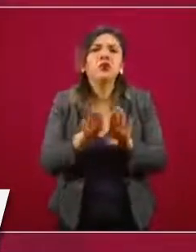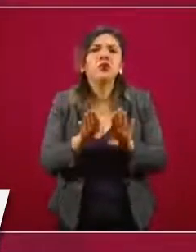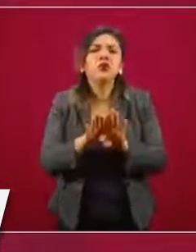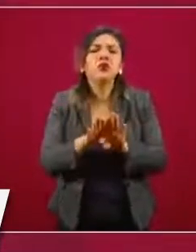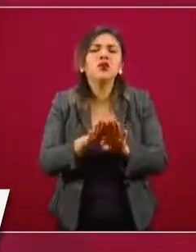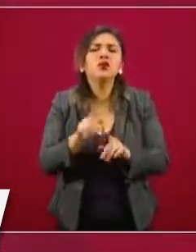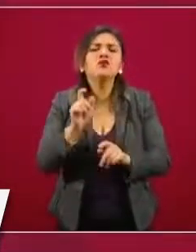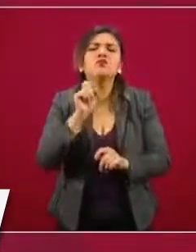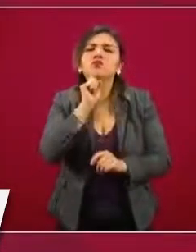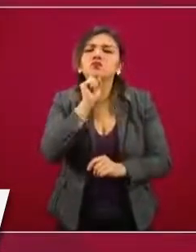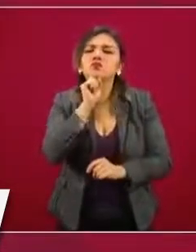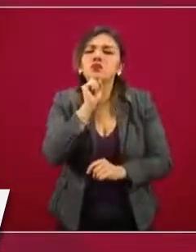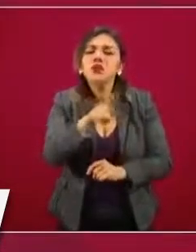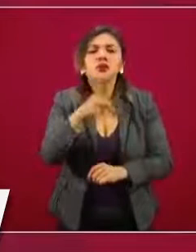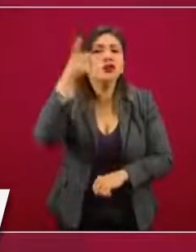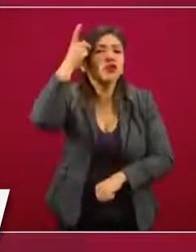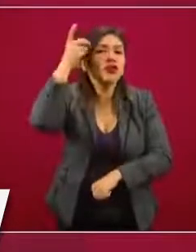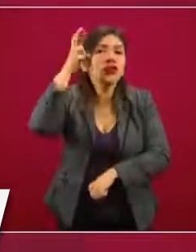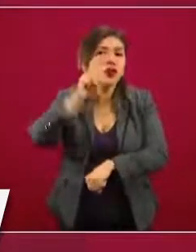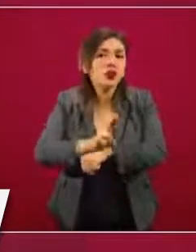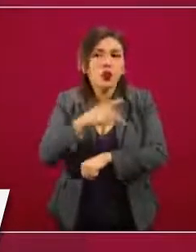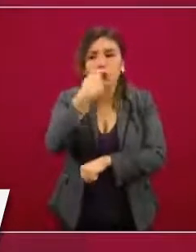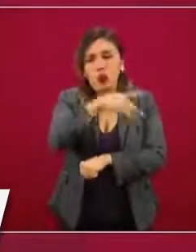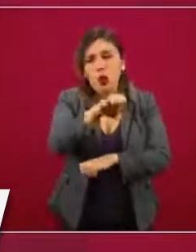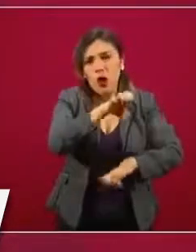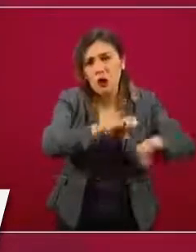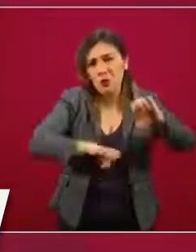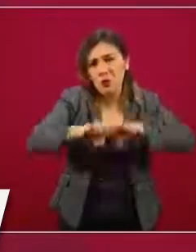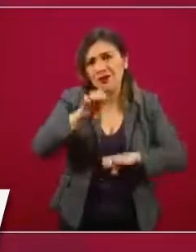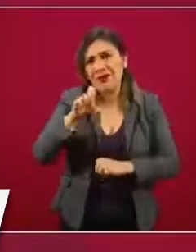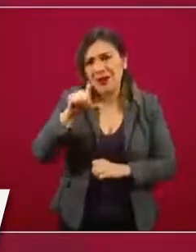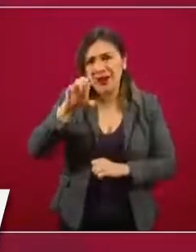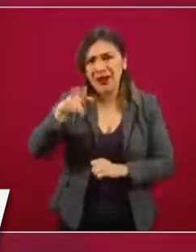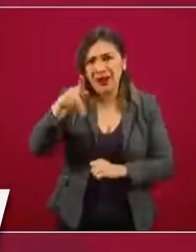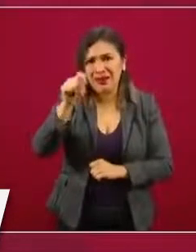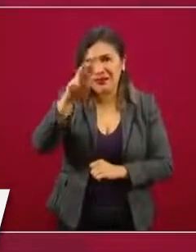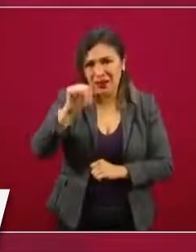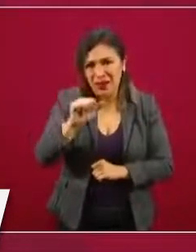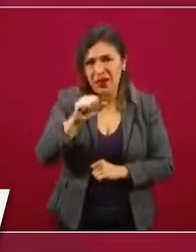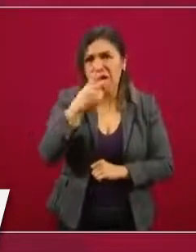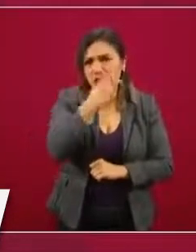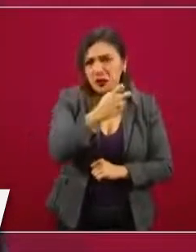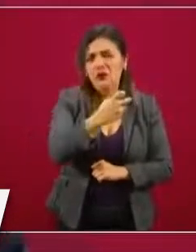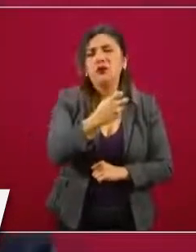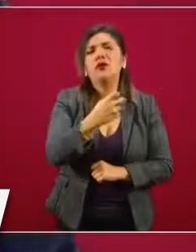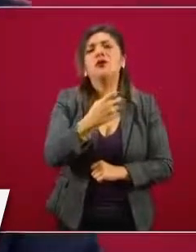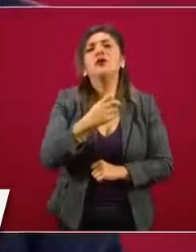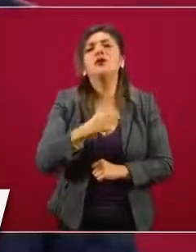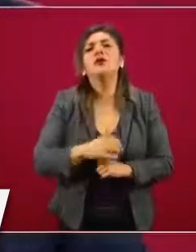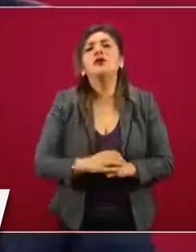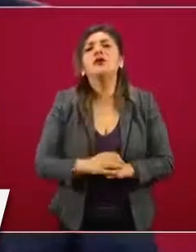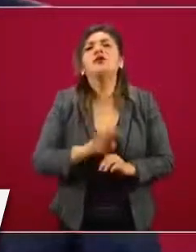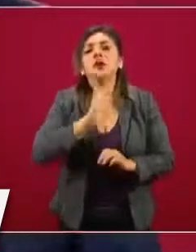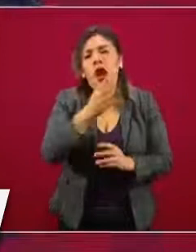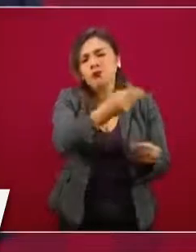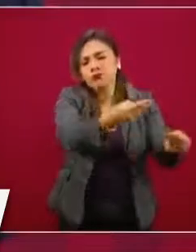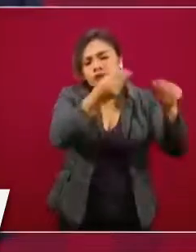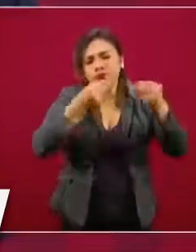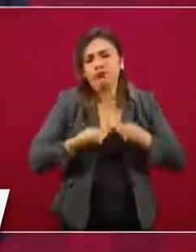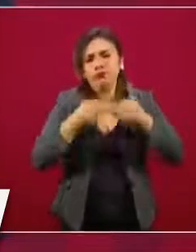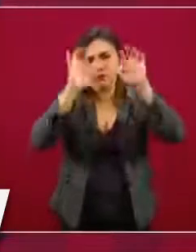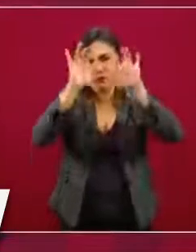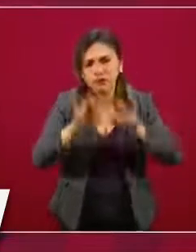los directivos de la empresa, me mandaron un escrito, una